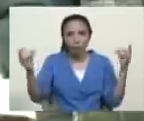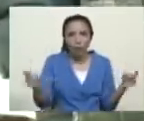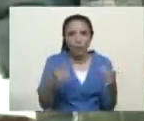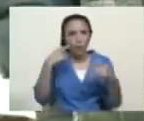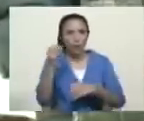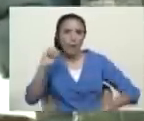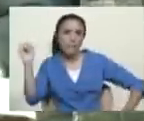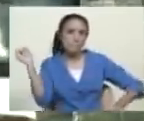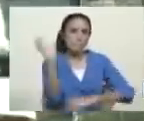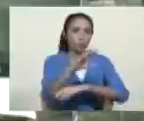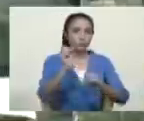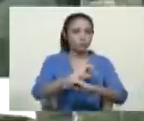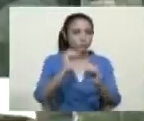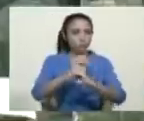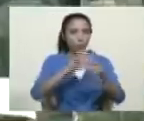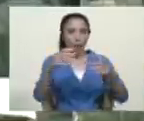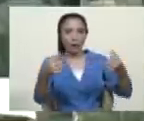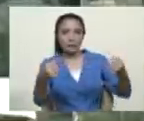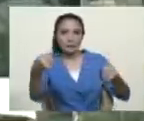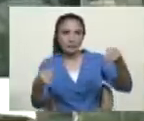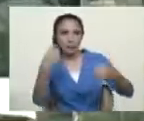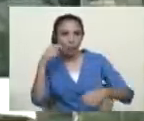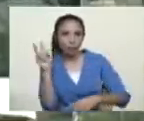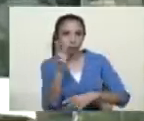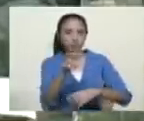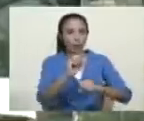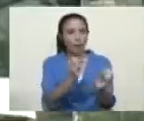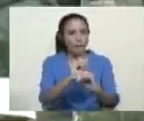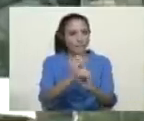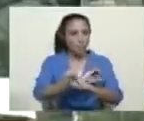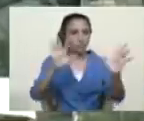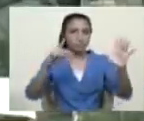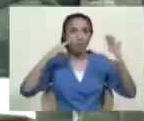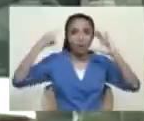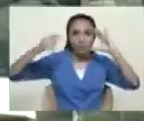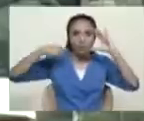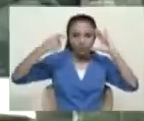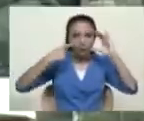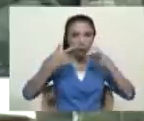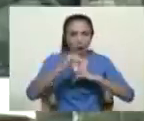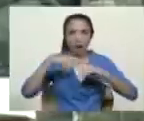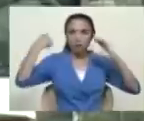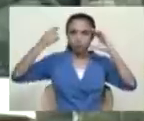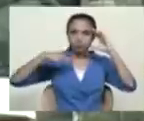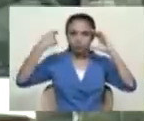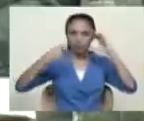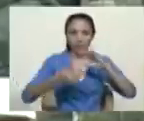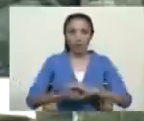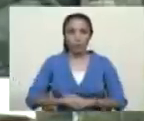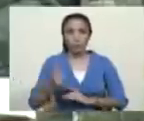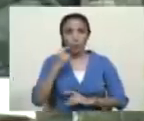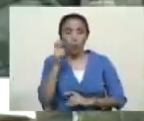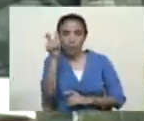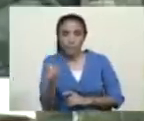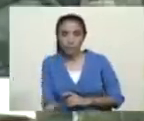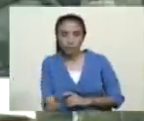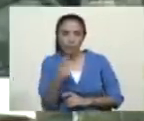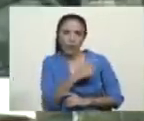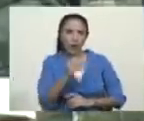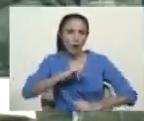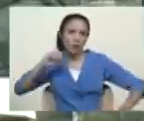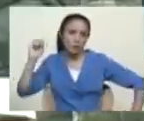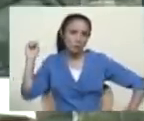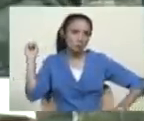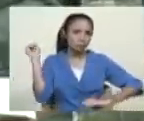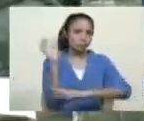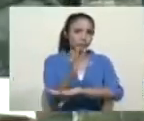camión. El mundo ha visto imágenes de un manifestante que